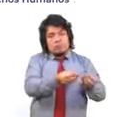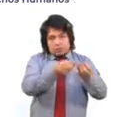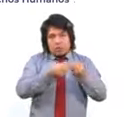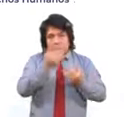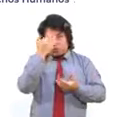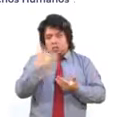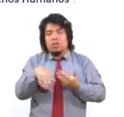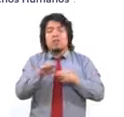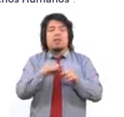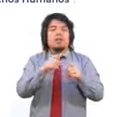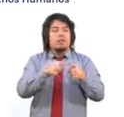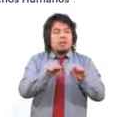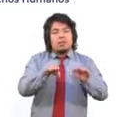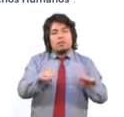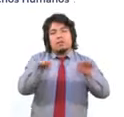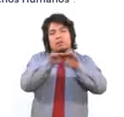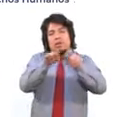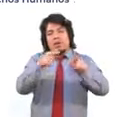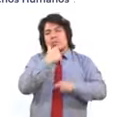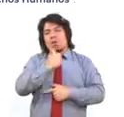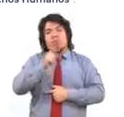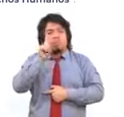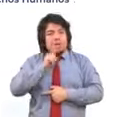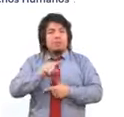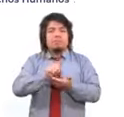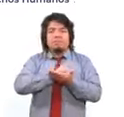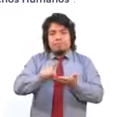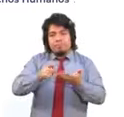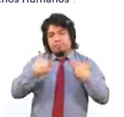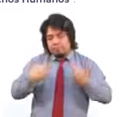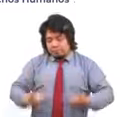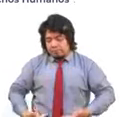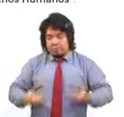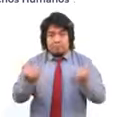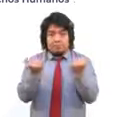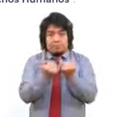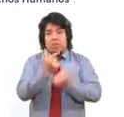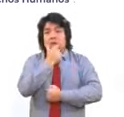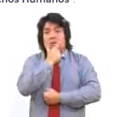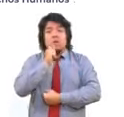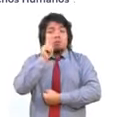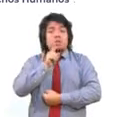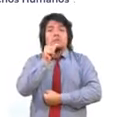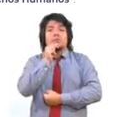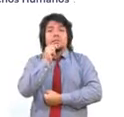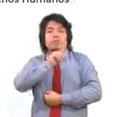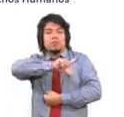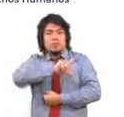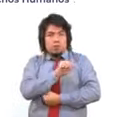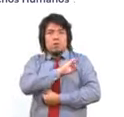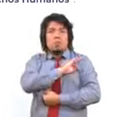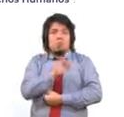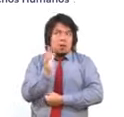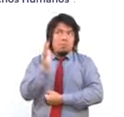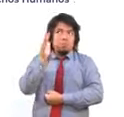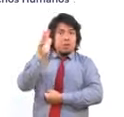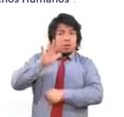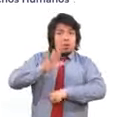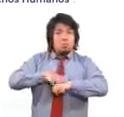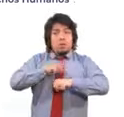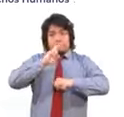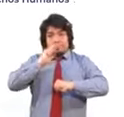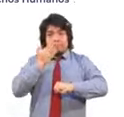integren contenidos de género y derechos humanos. También facilita que las y los policías aspiren a nuevas y mayores responsabilidades